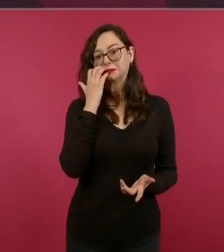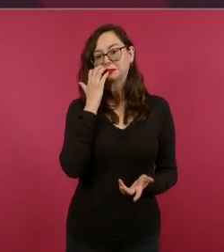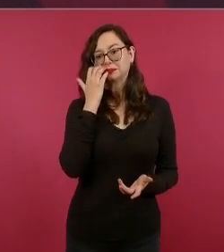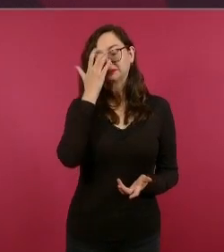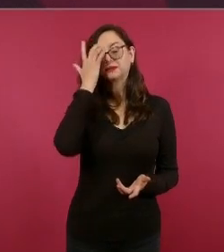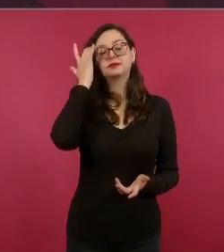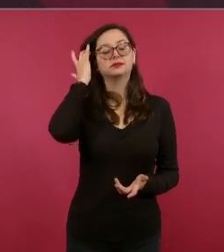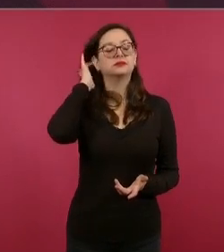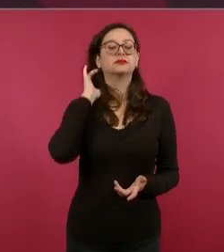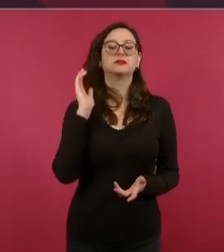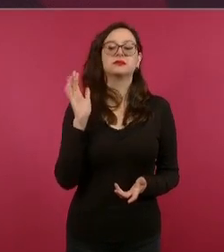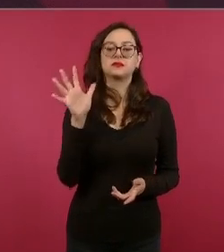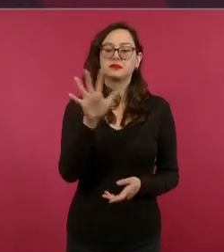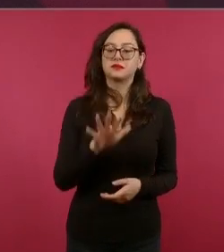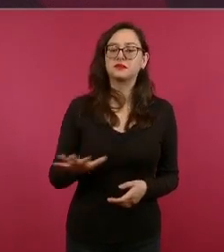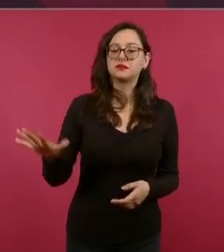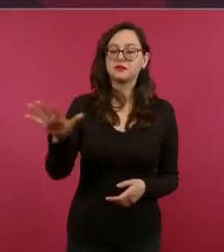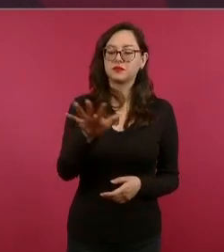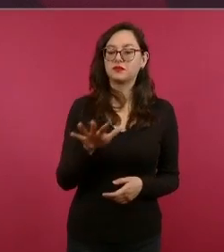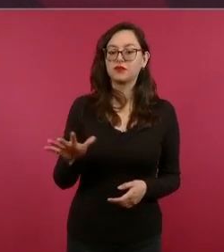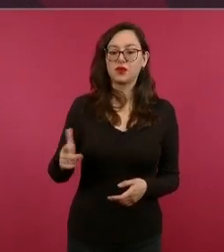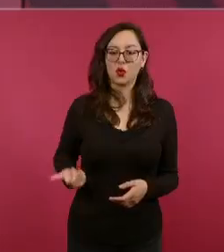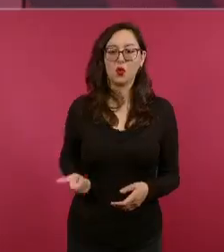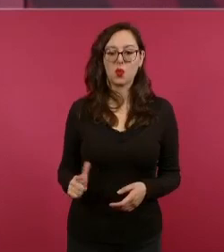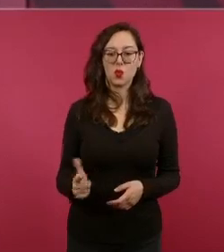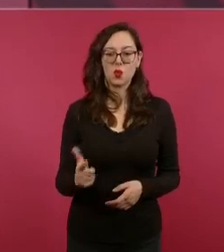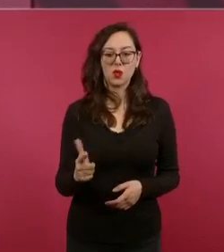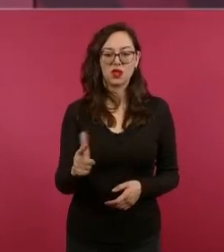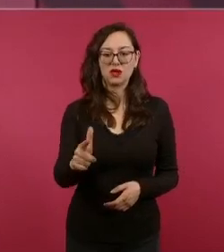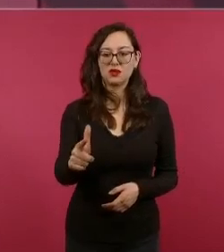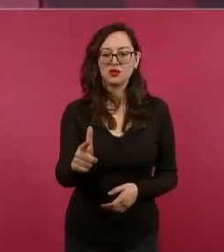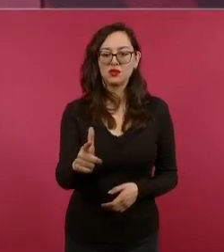que haya más consumo